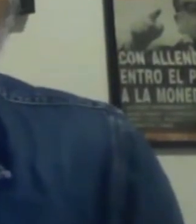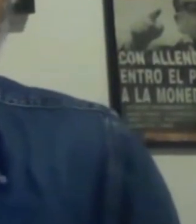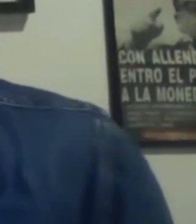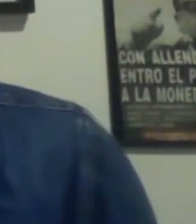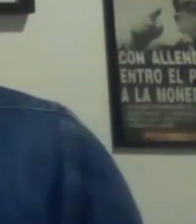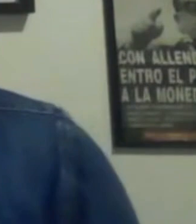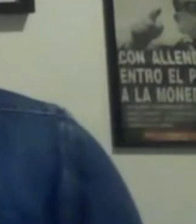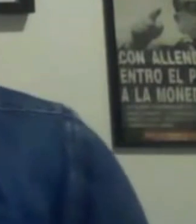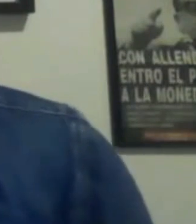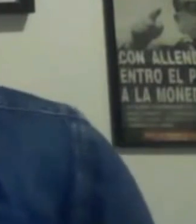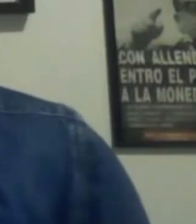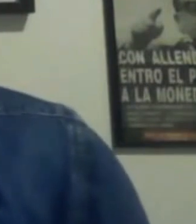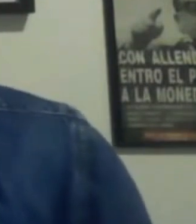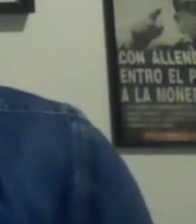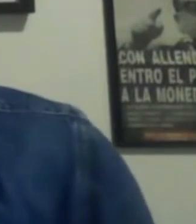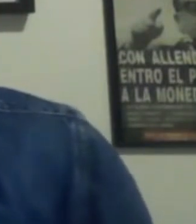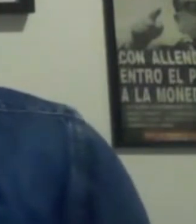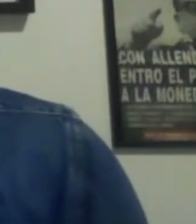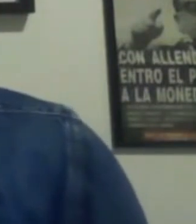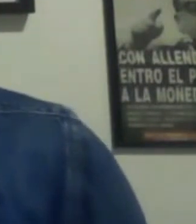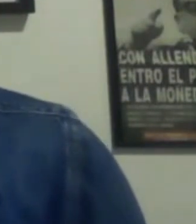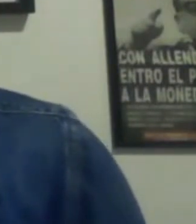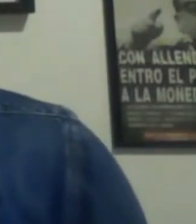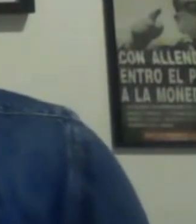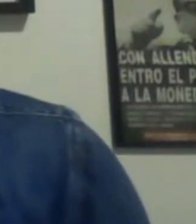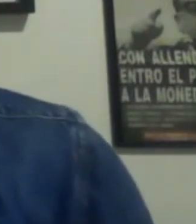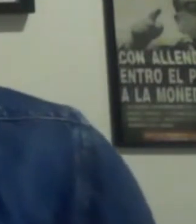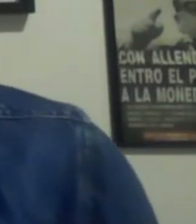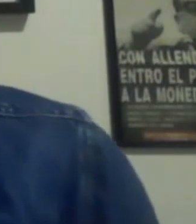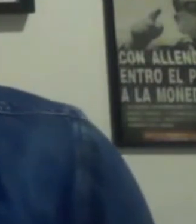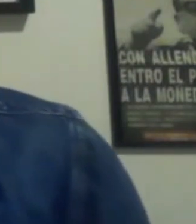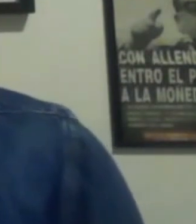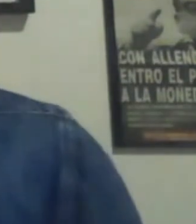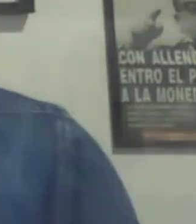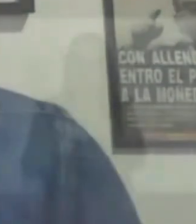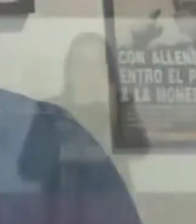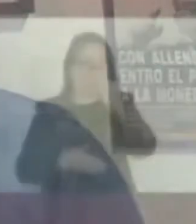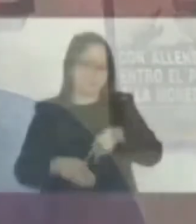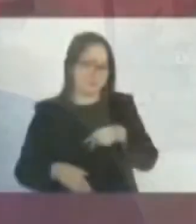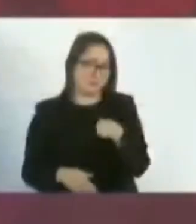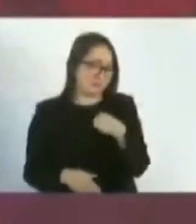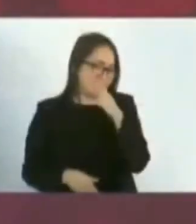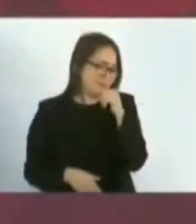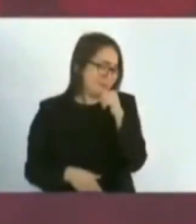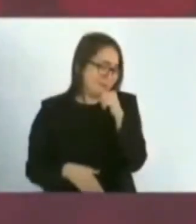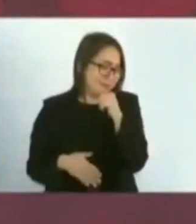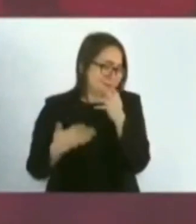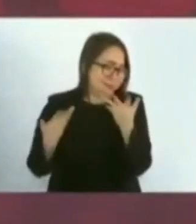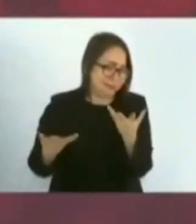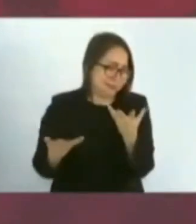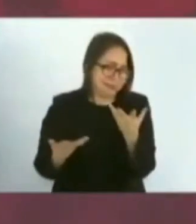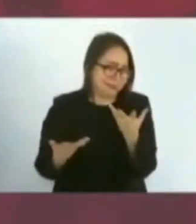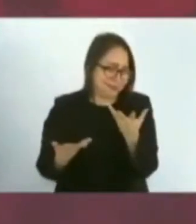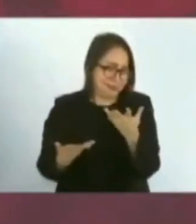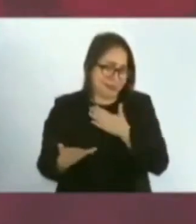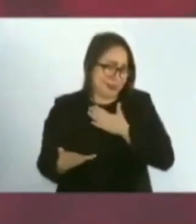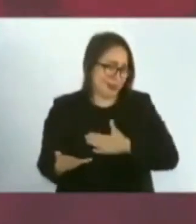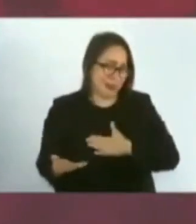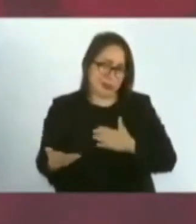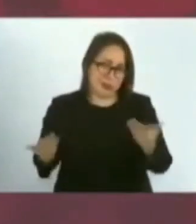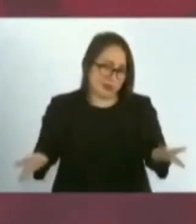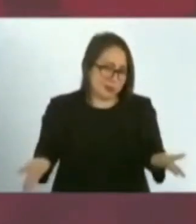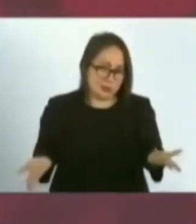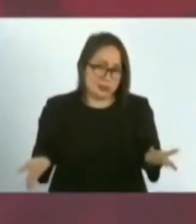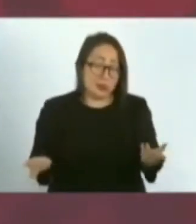Andrés Manuel: al carajo con el neoliberalismo, al carajo con el neoporfirismo. Y además,